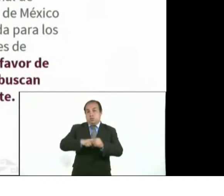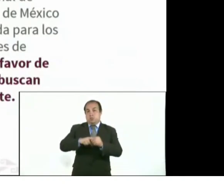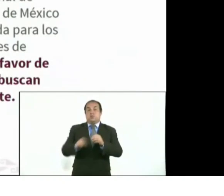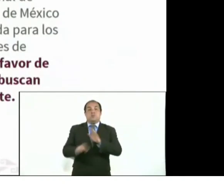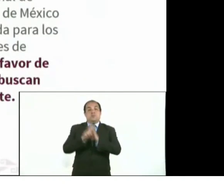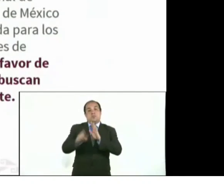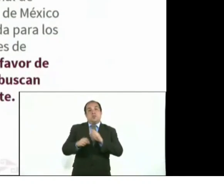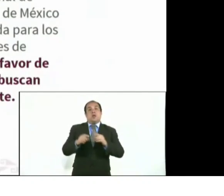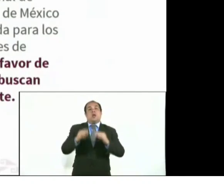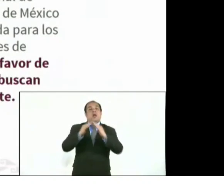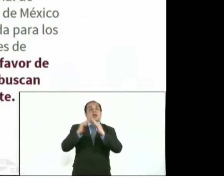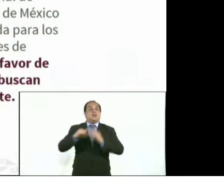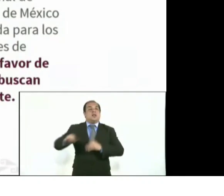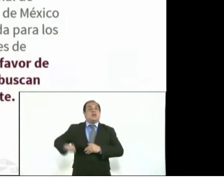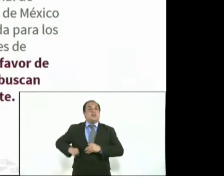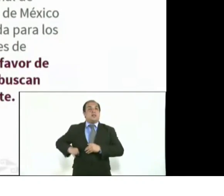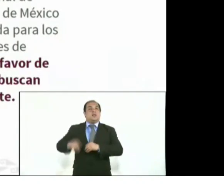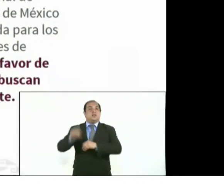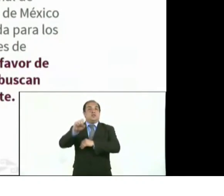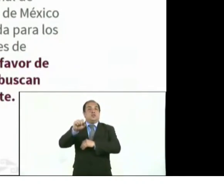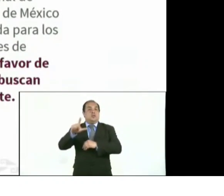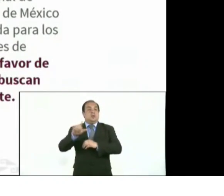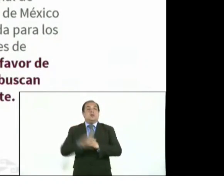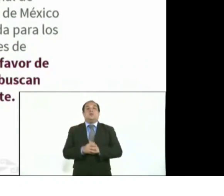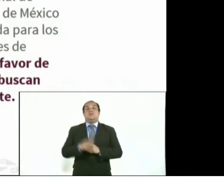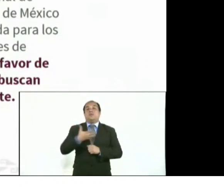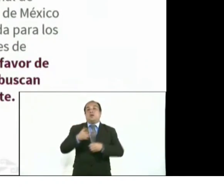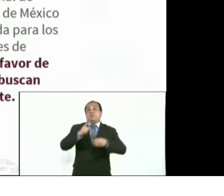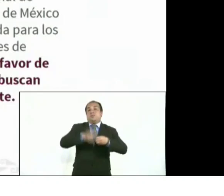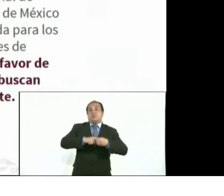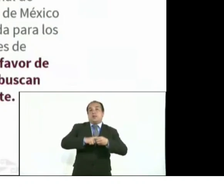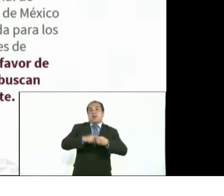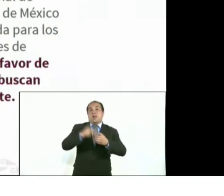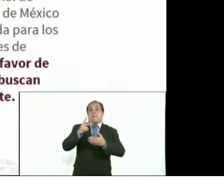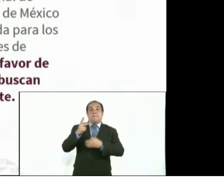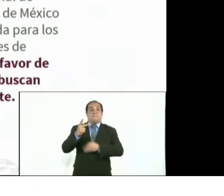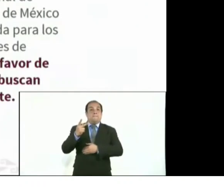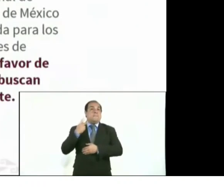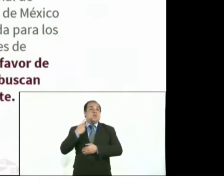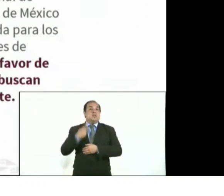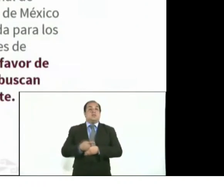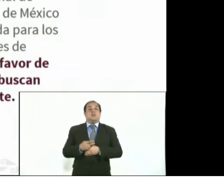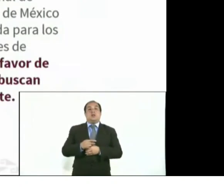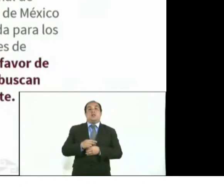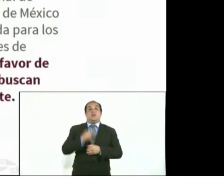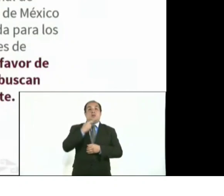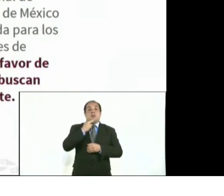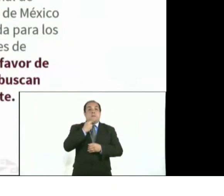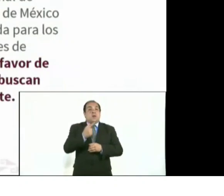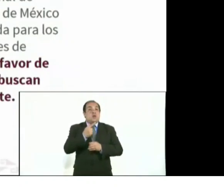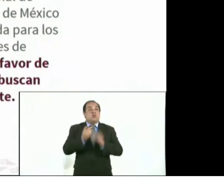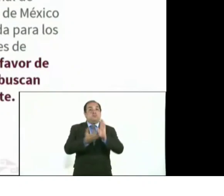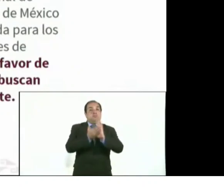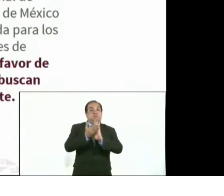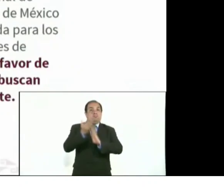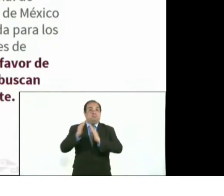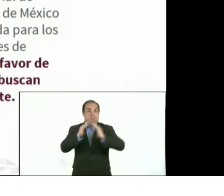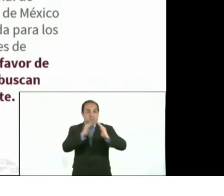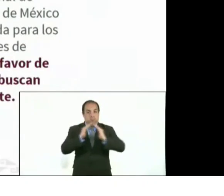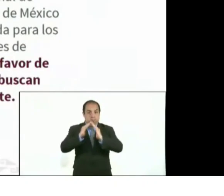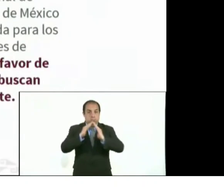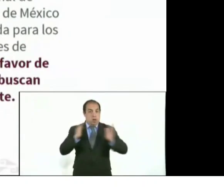de interés social, la cual forma parte integral tanto de la política de regeneración de vivienda que impulsa el gobierno de la Ciudad de